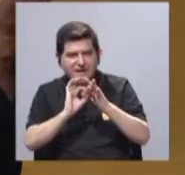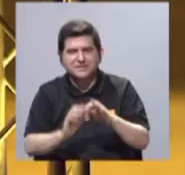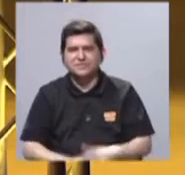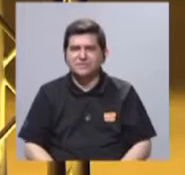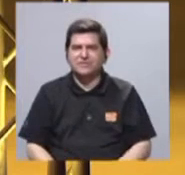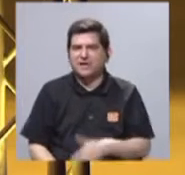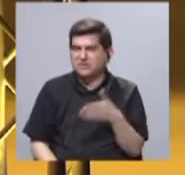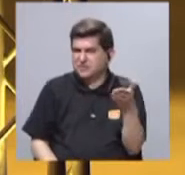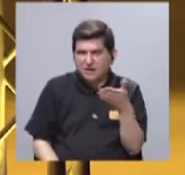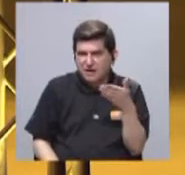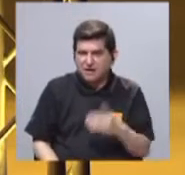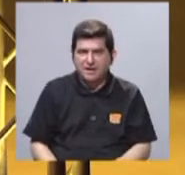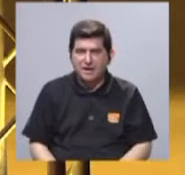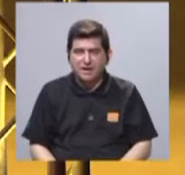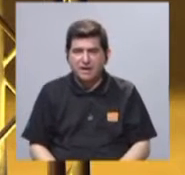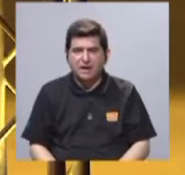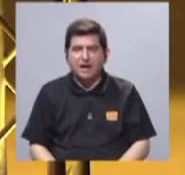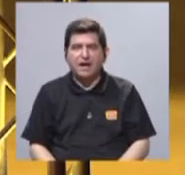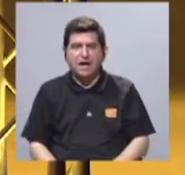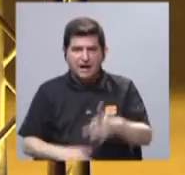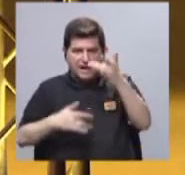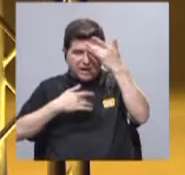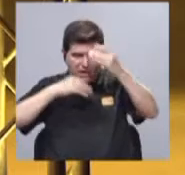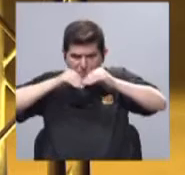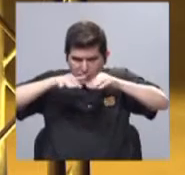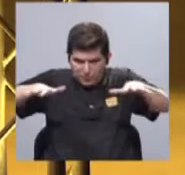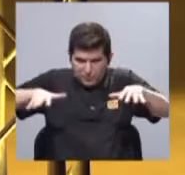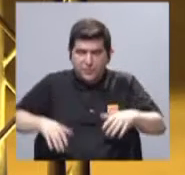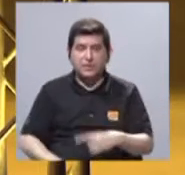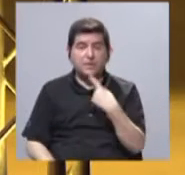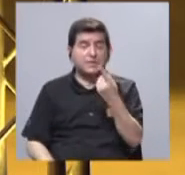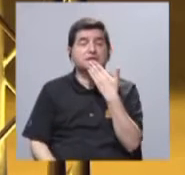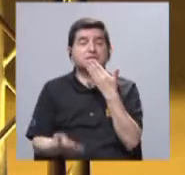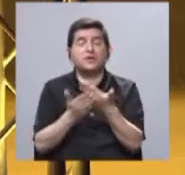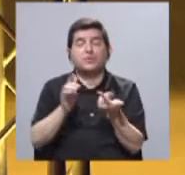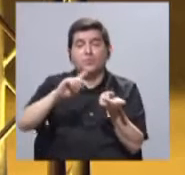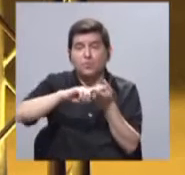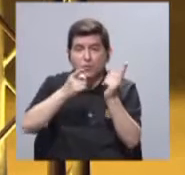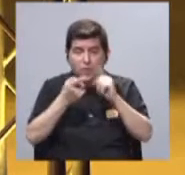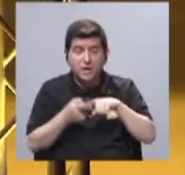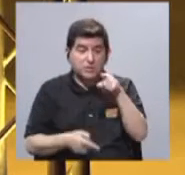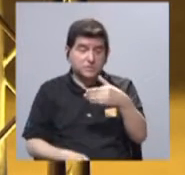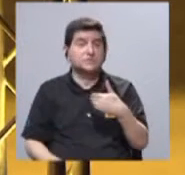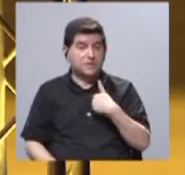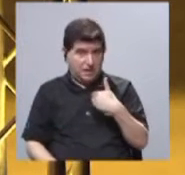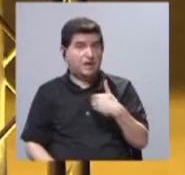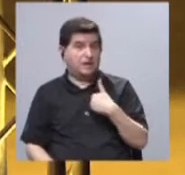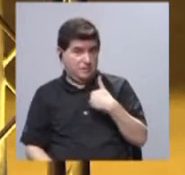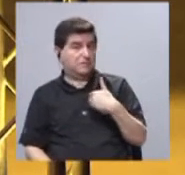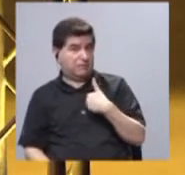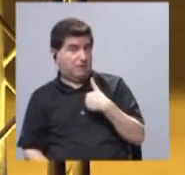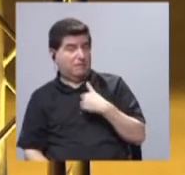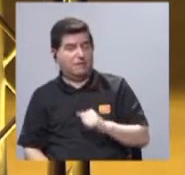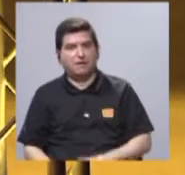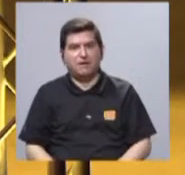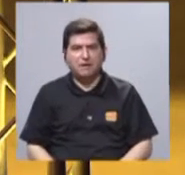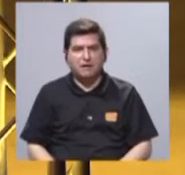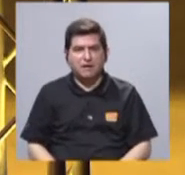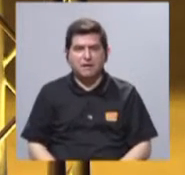asociados con epidemiología y dicen los buenos amigos y él está lleno de buenos amigos